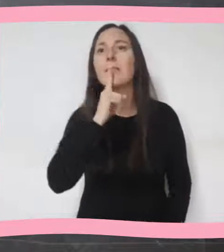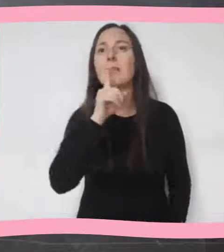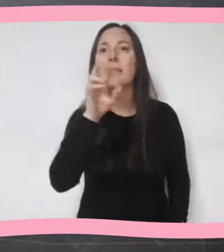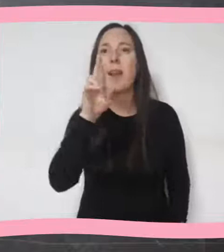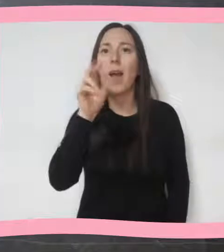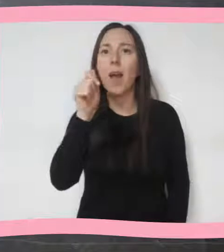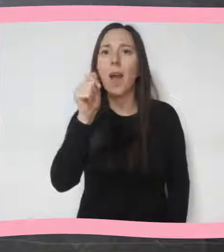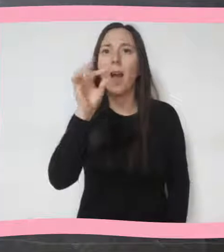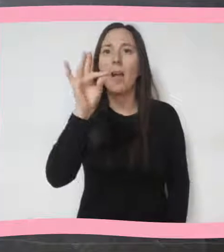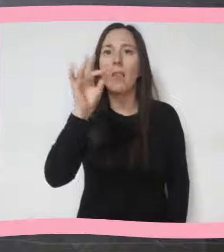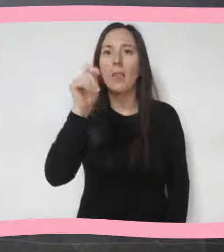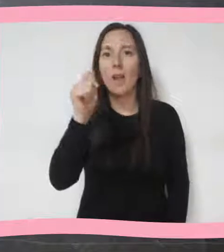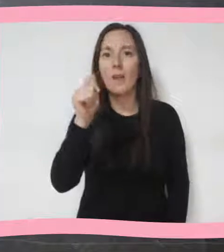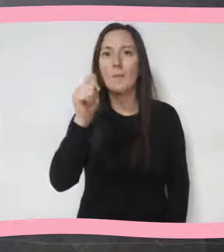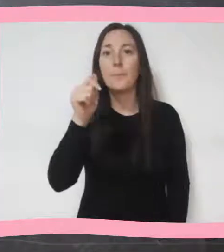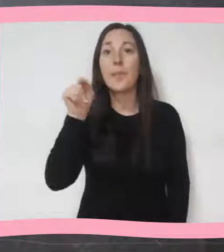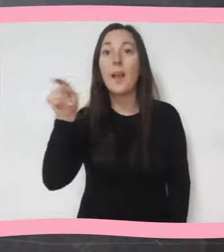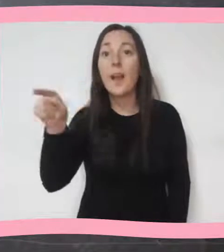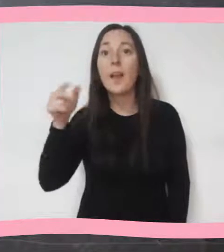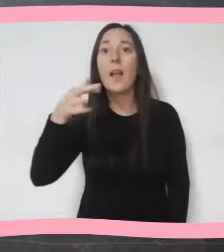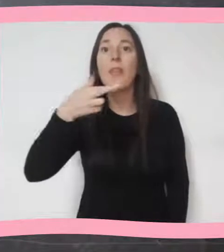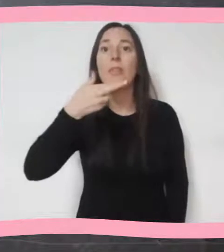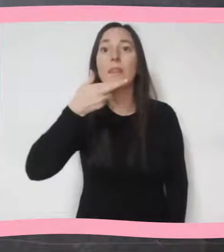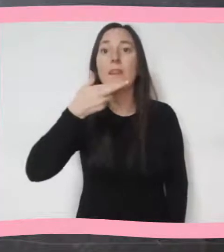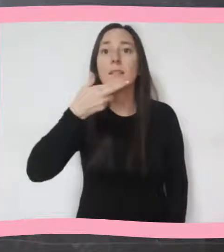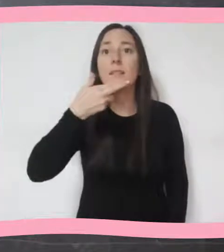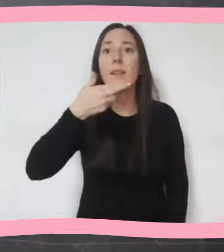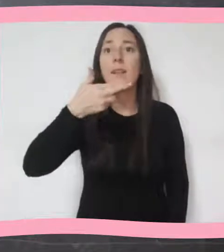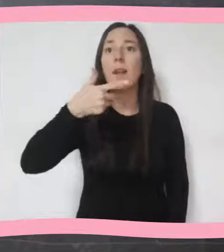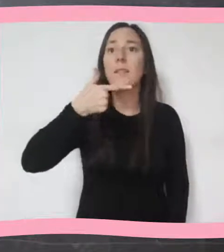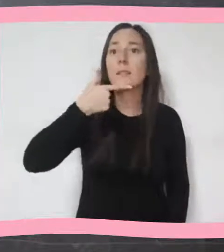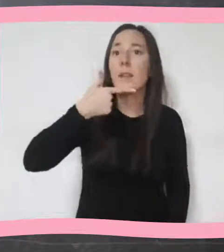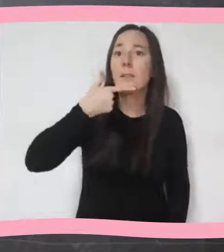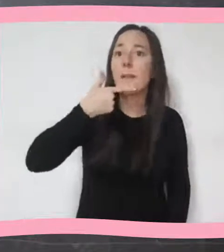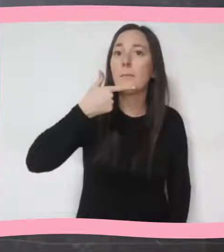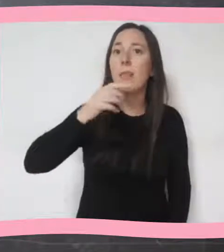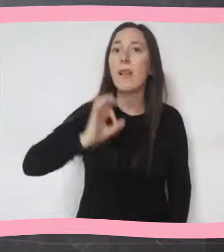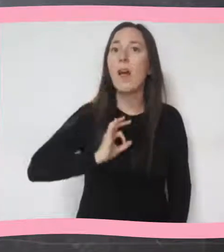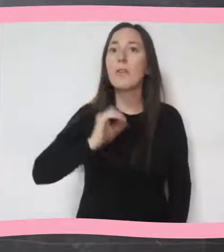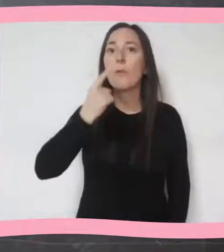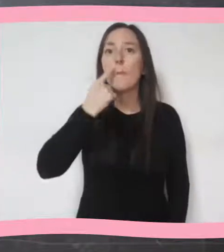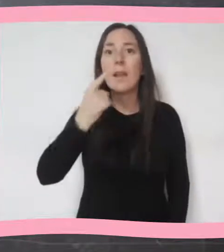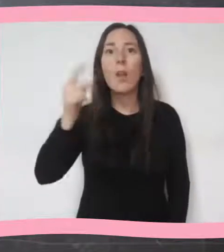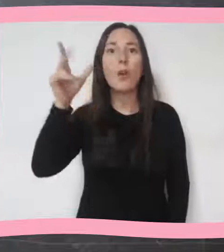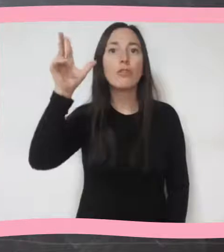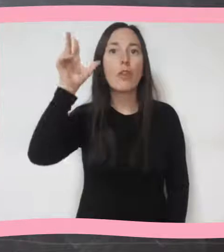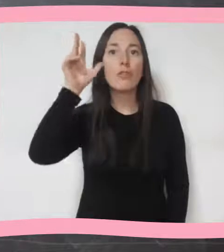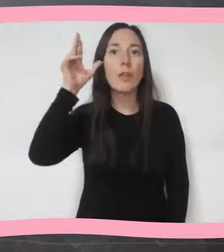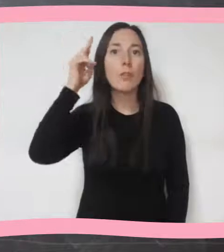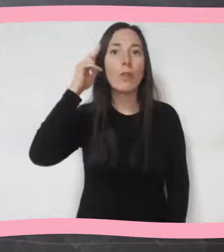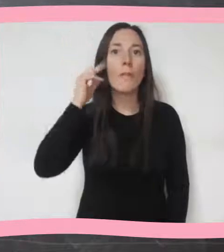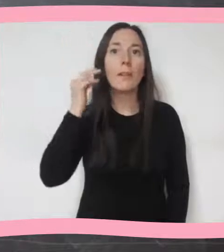pero sobre todo al trabajo que los profesionales de la educación realizan día a día.